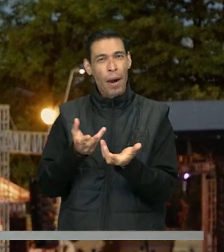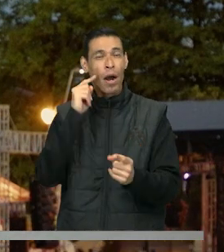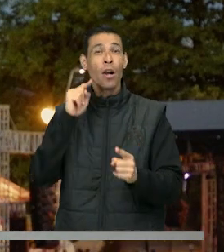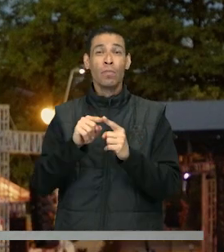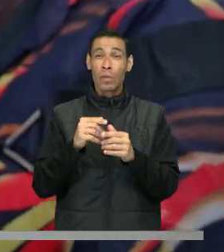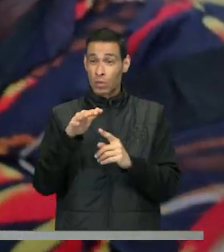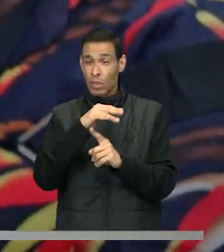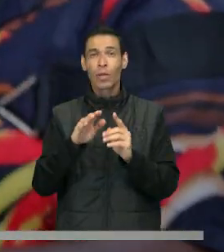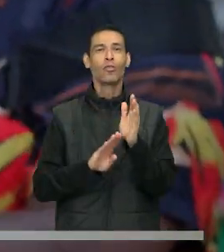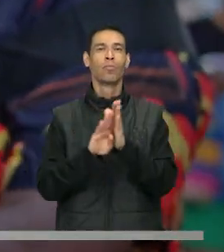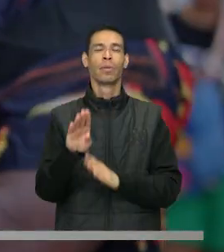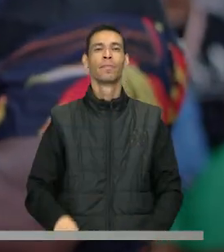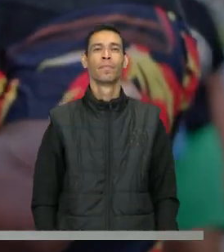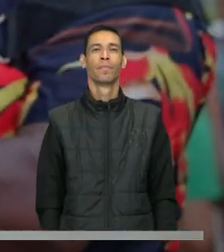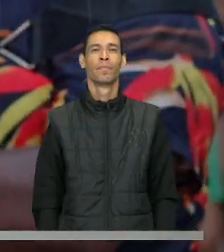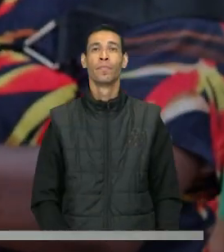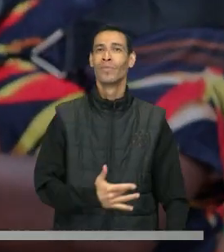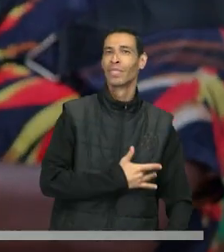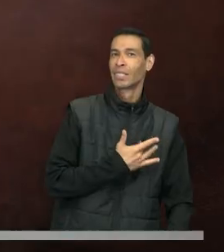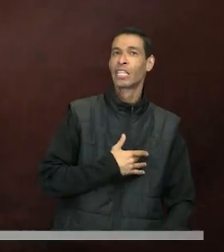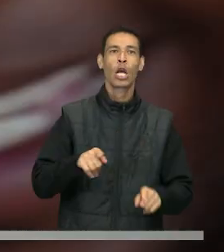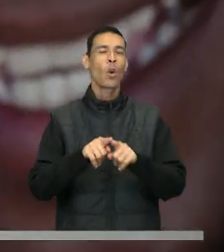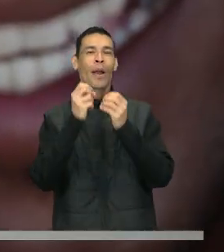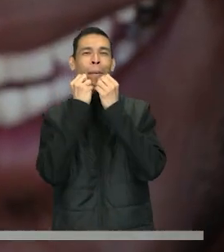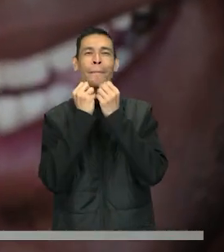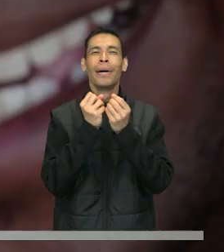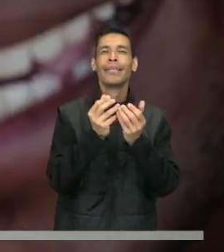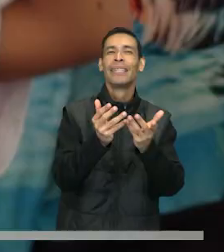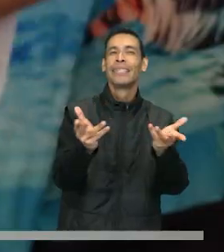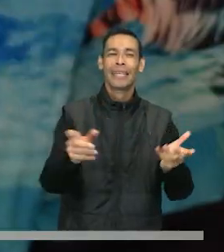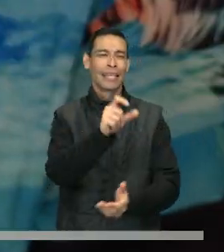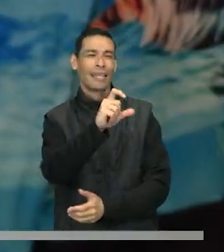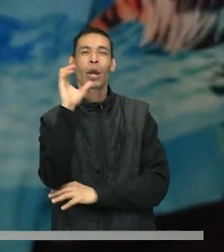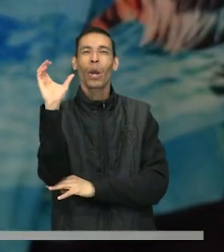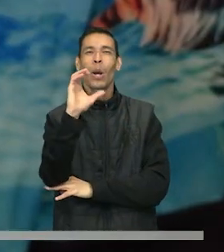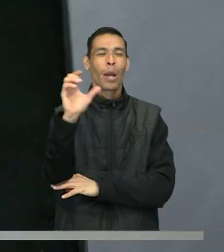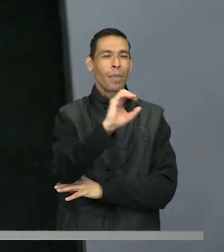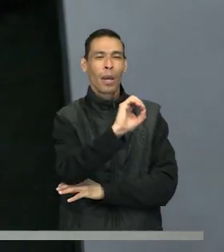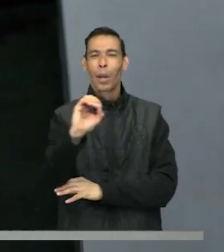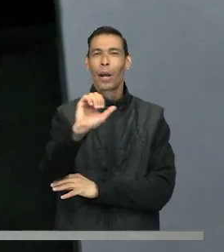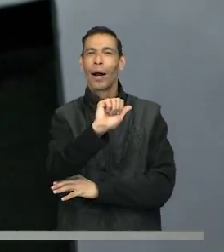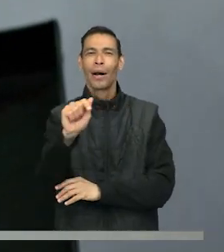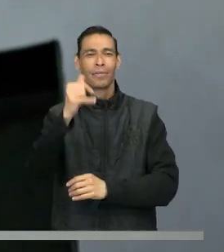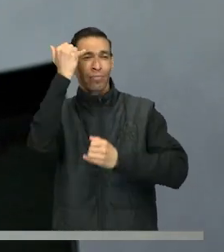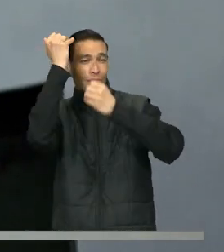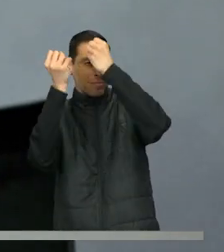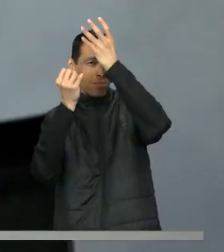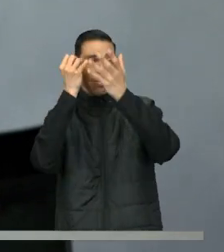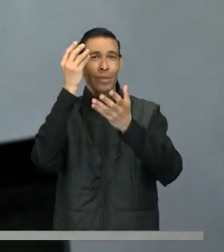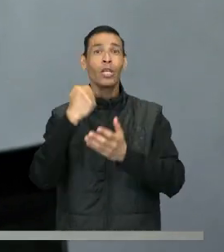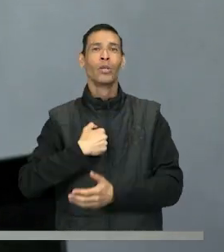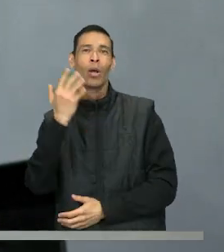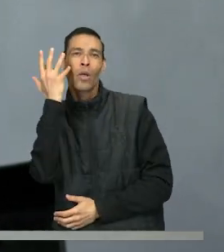Qué bendecida me siento con el talento y la creatividad de mis hijos y de mis hijas. Cada día veo los